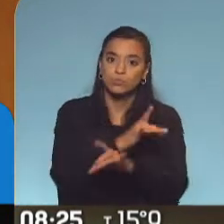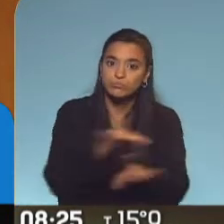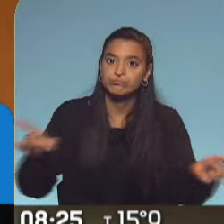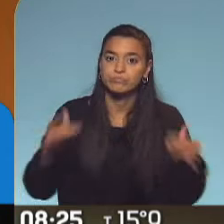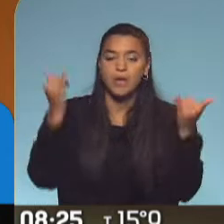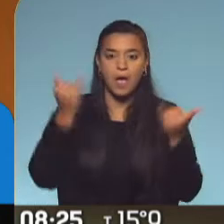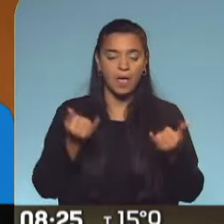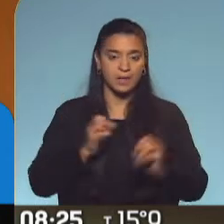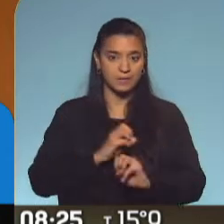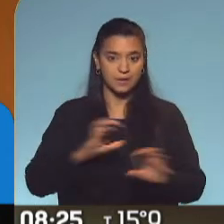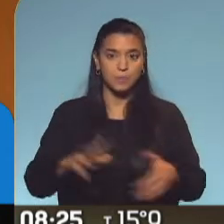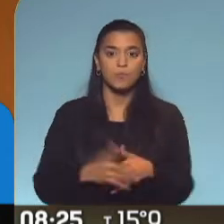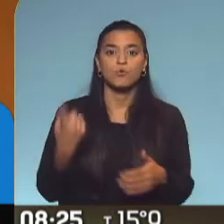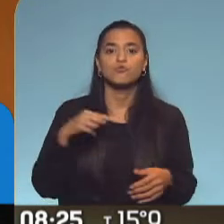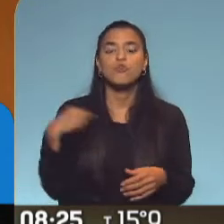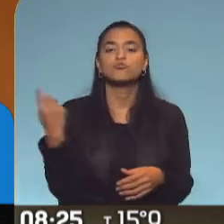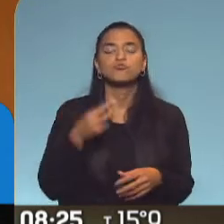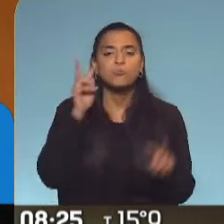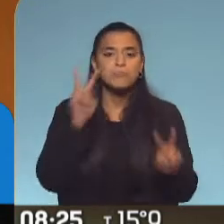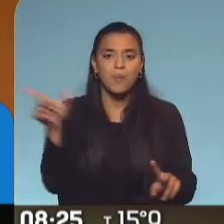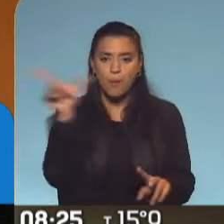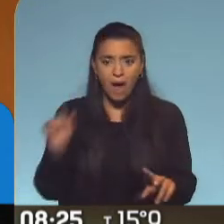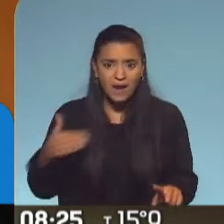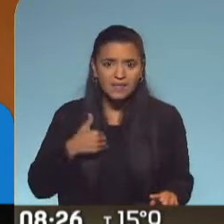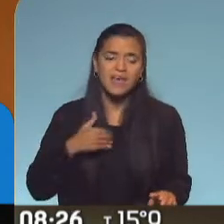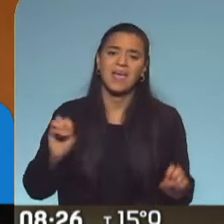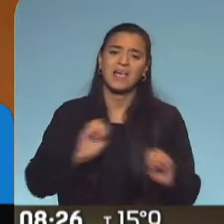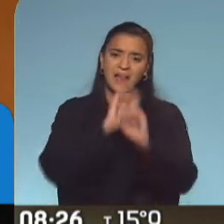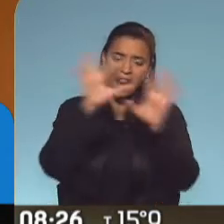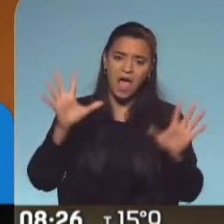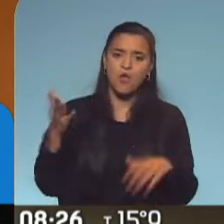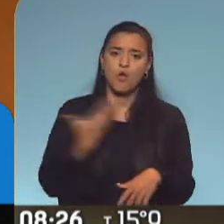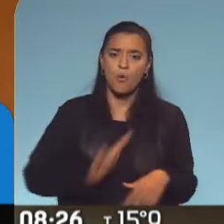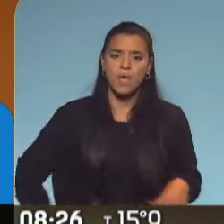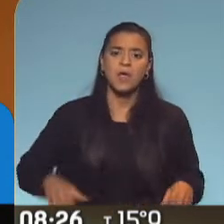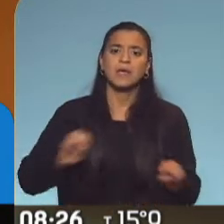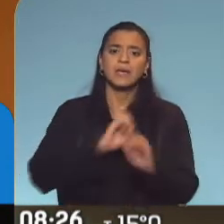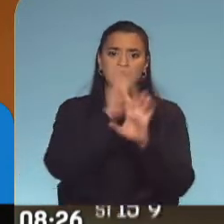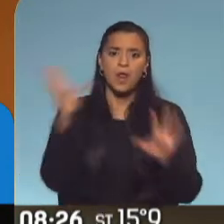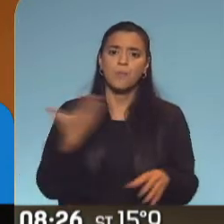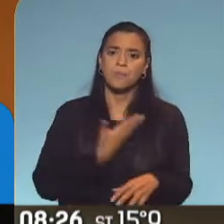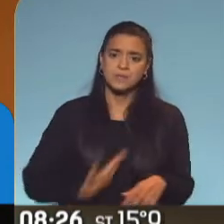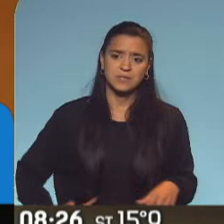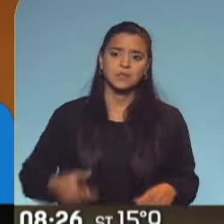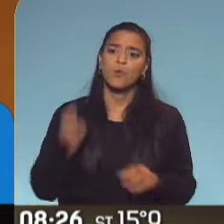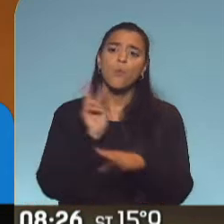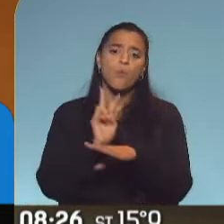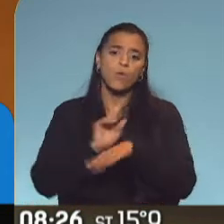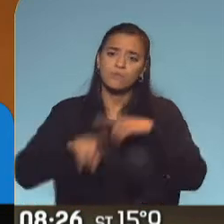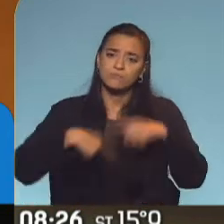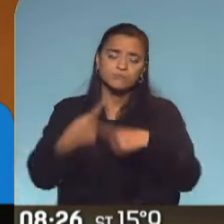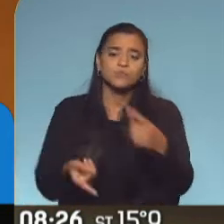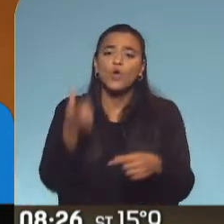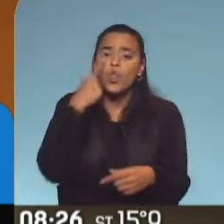que es muy dramática. Entonces, cuando miramos a la Argentina, ha sido claro nuestro gobierno, ha sido claro el presidente, tenemos que sostener los cuidados. Esto es día a